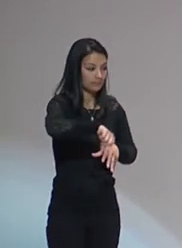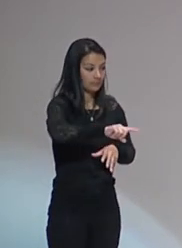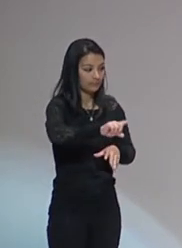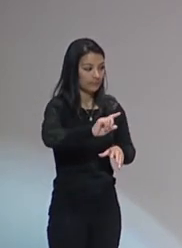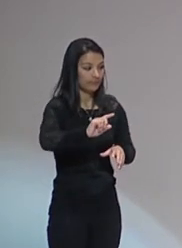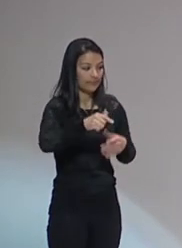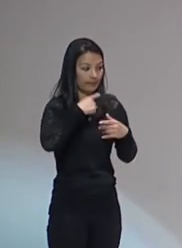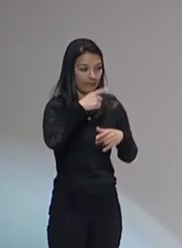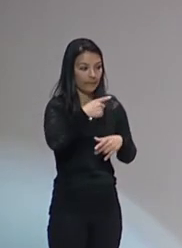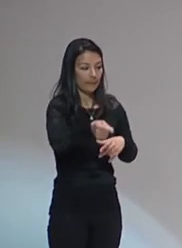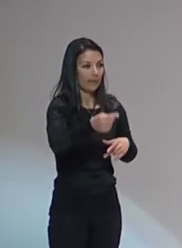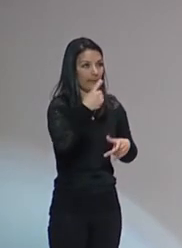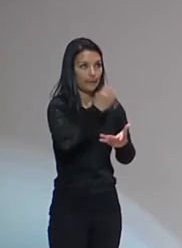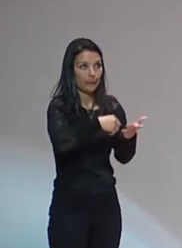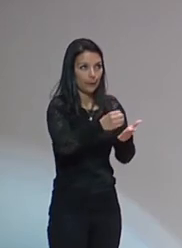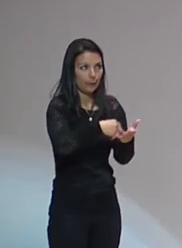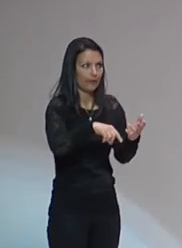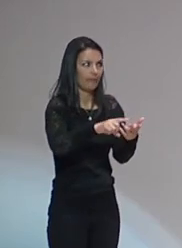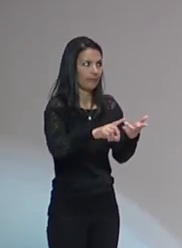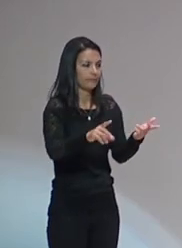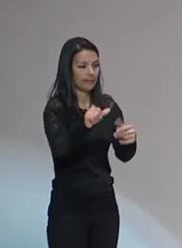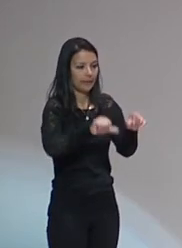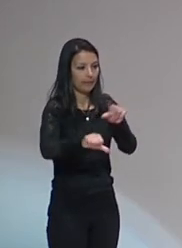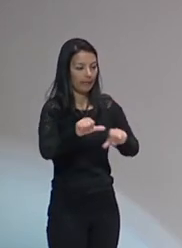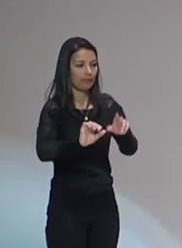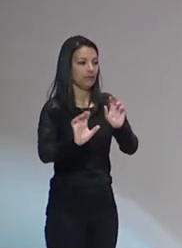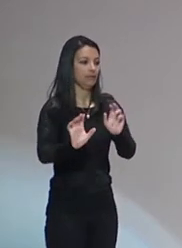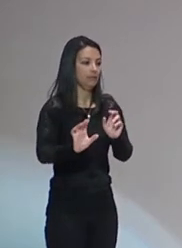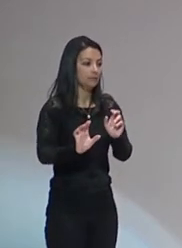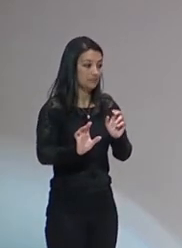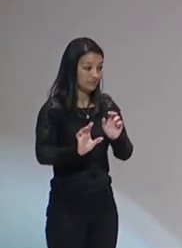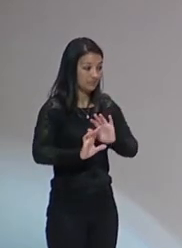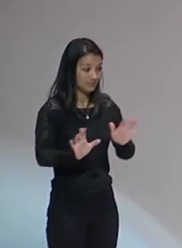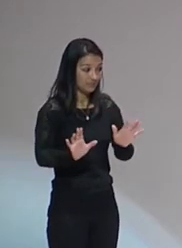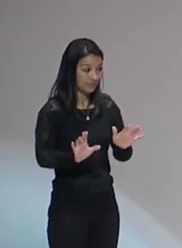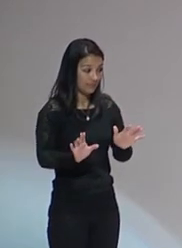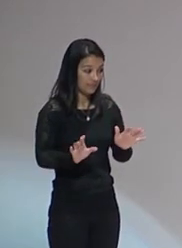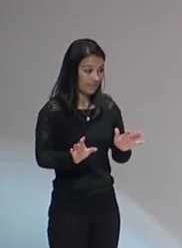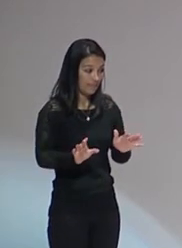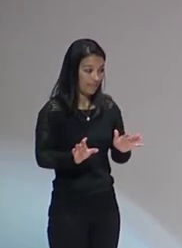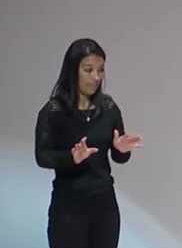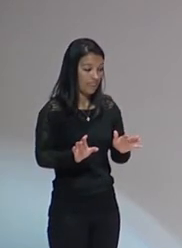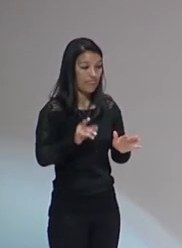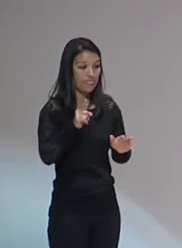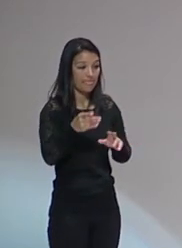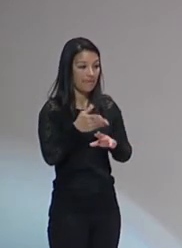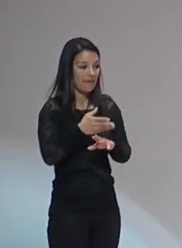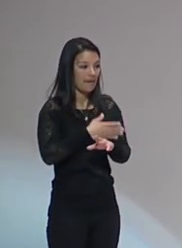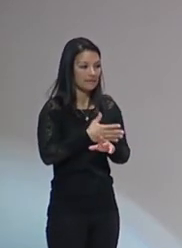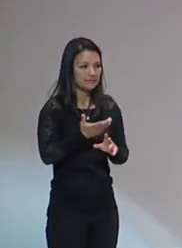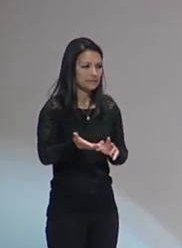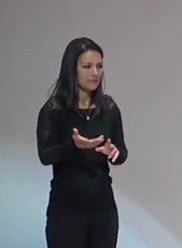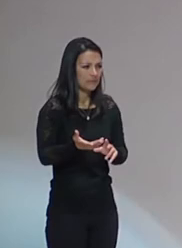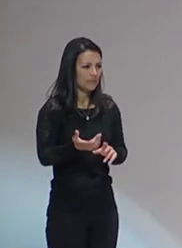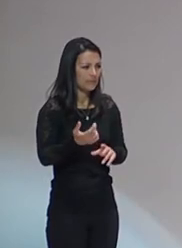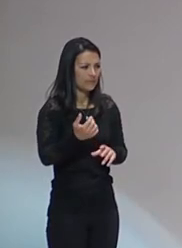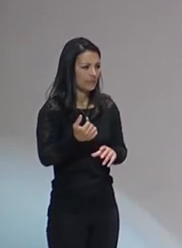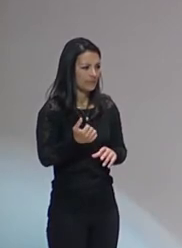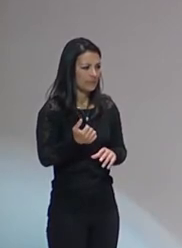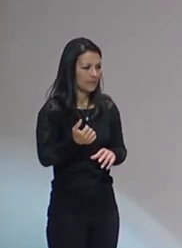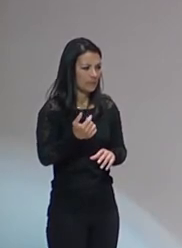lenguaje, biología, química, y tuvo casi